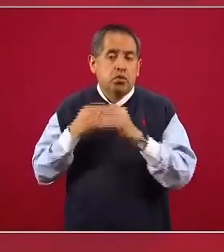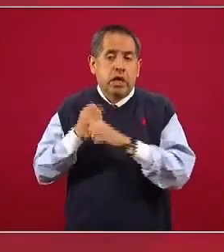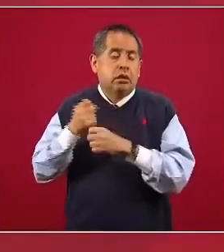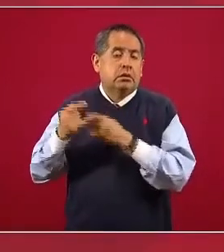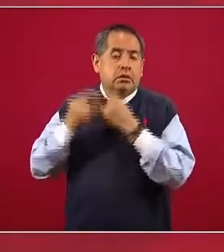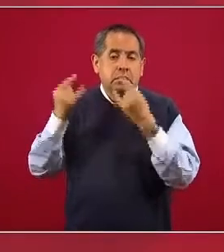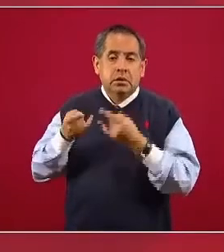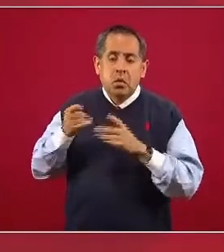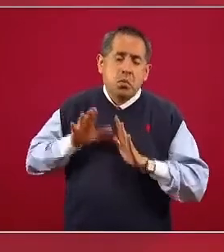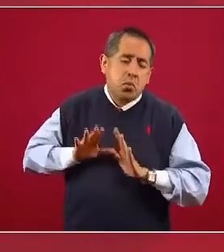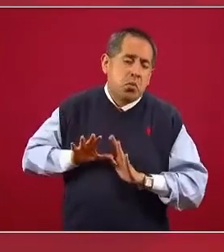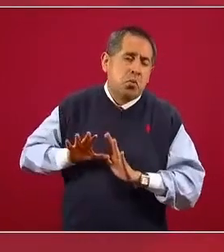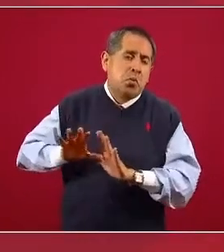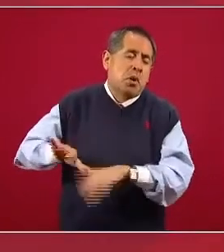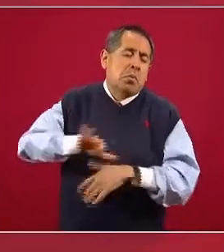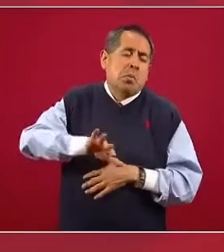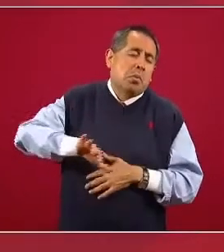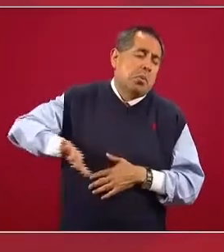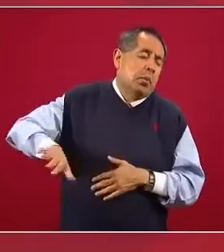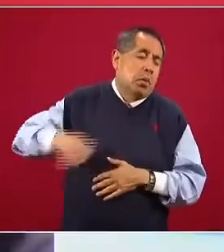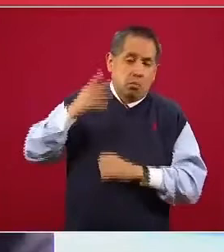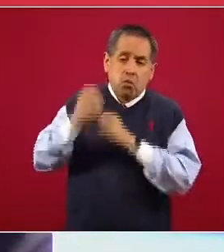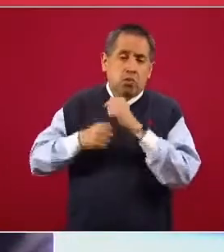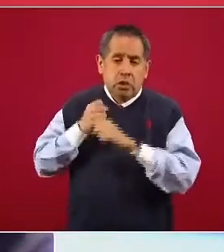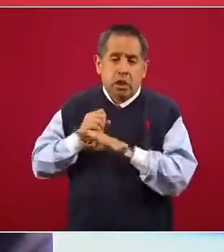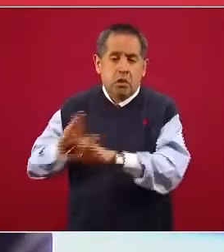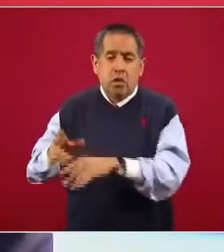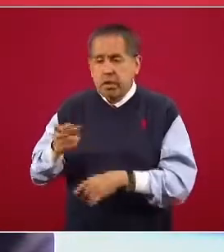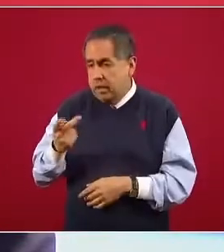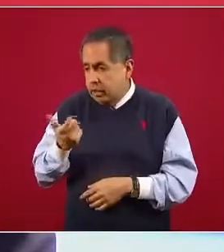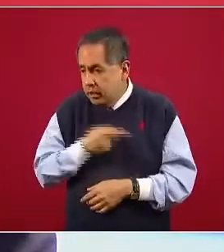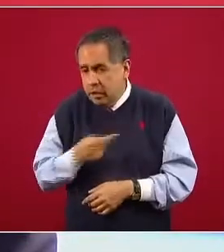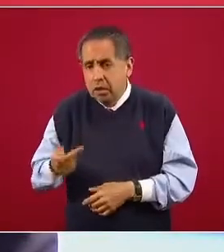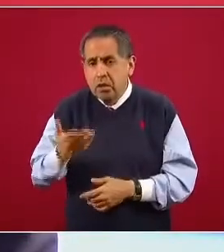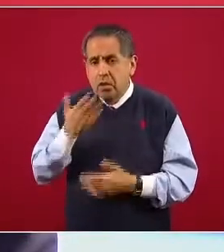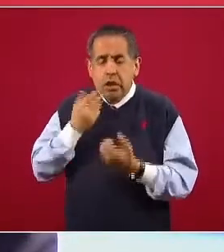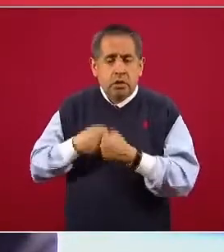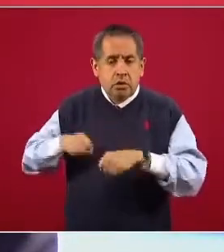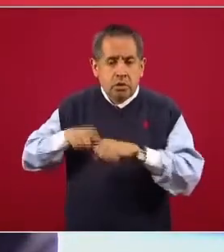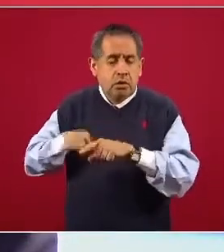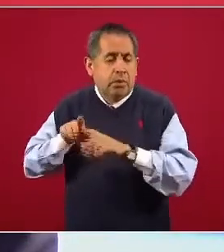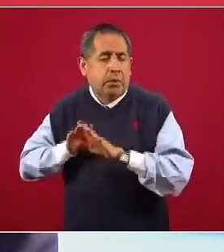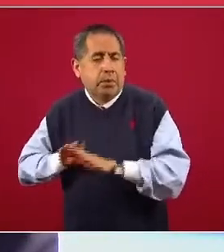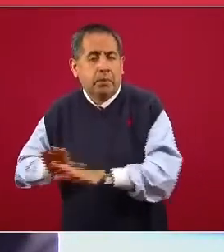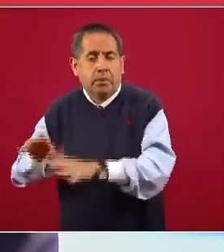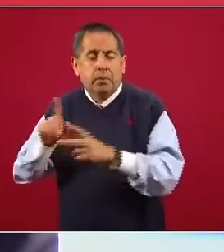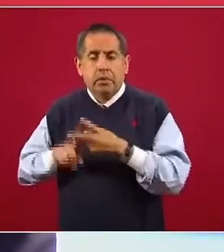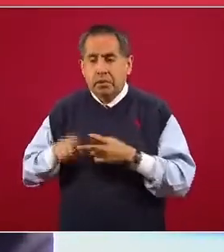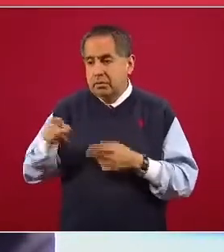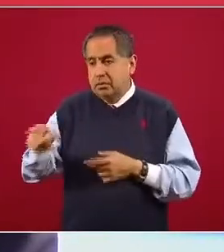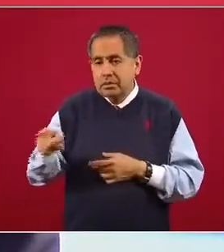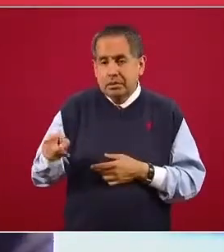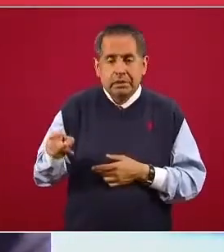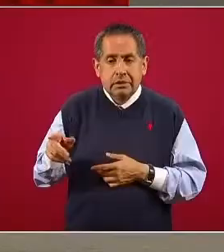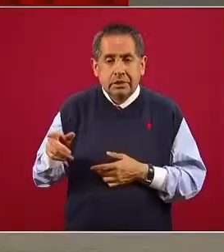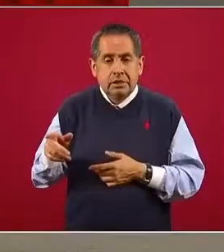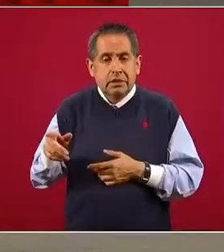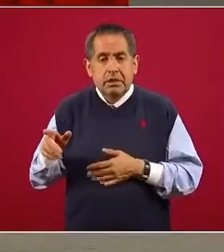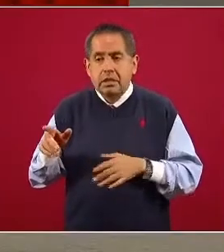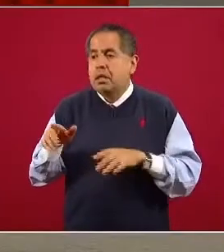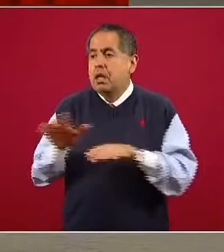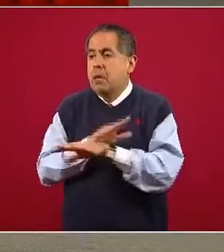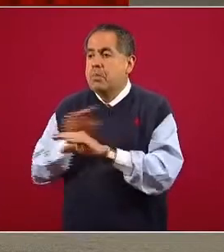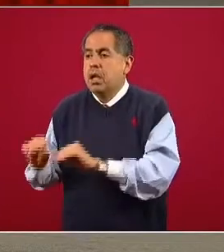históricamente han vivido marginadas en términos económicos y sociales, han vivido desplazamiento